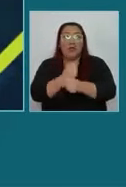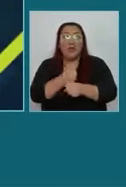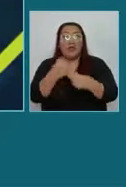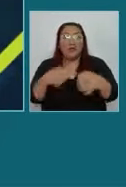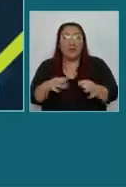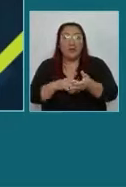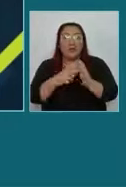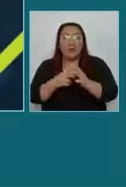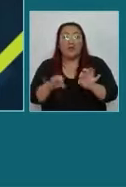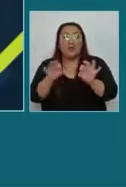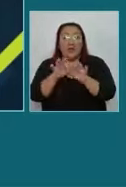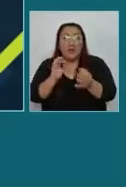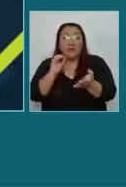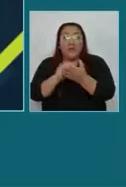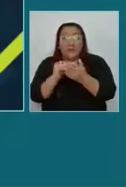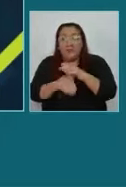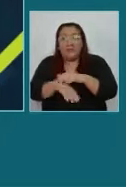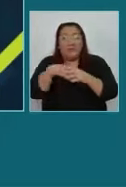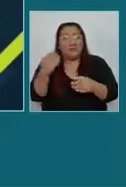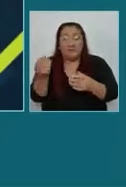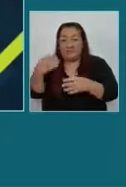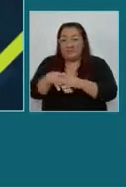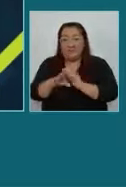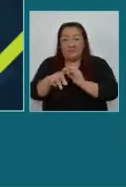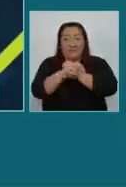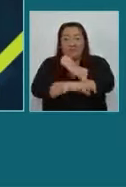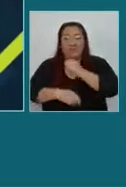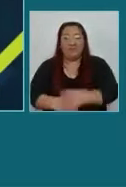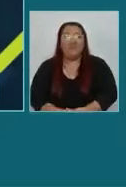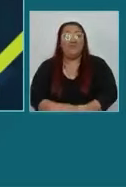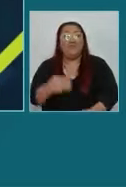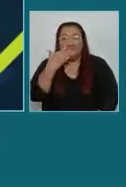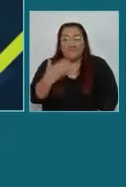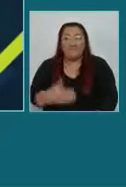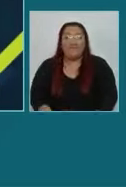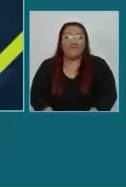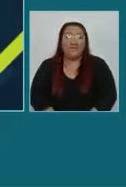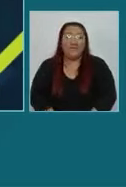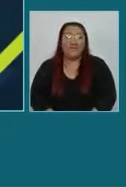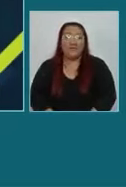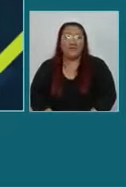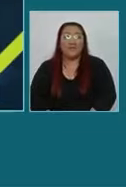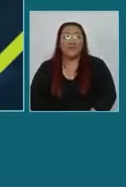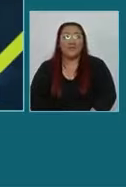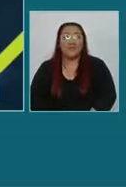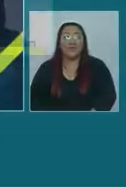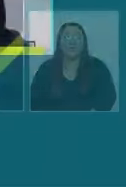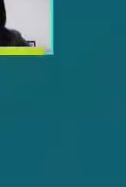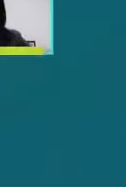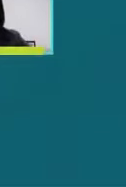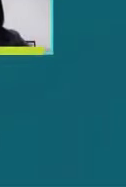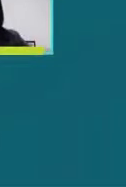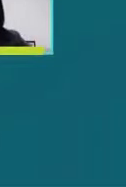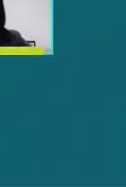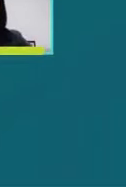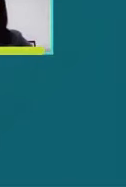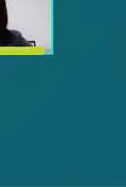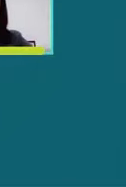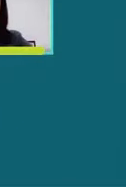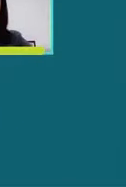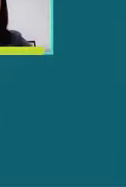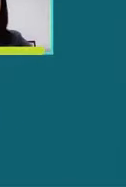y realmente esto está más fuera que dentro del mismo país. Gracias. Muchísimas gracias, Carlos. Mira, quiero pedirte